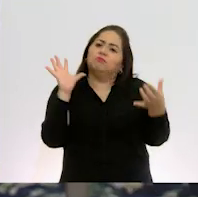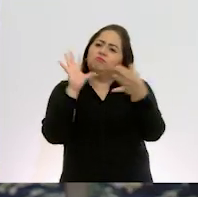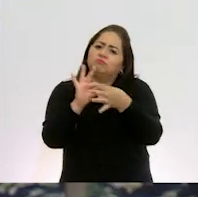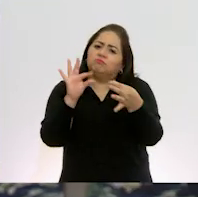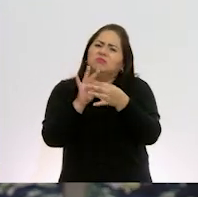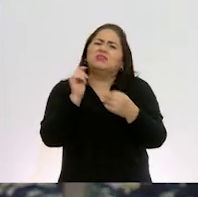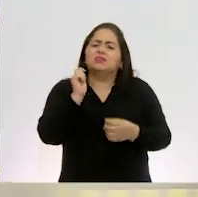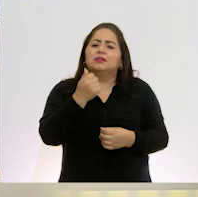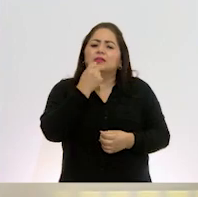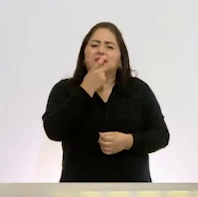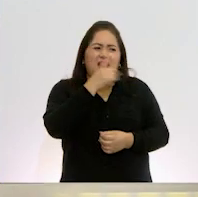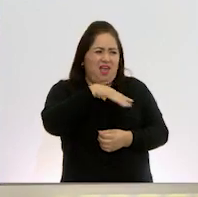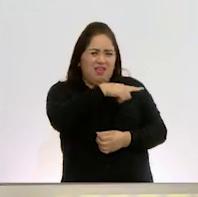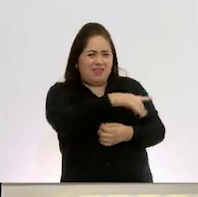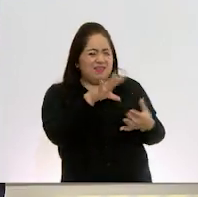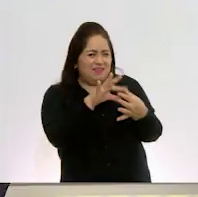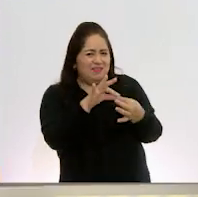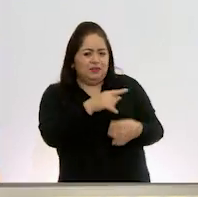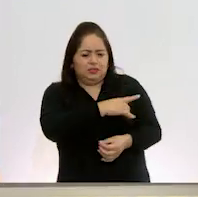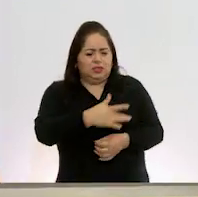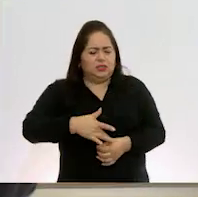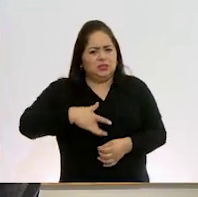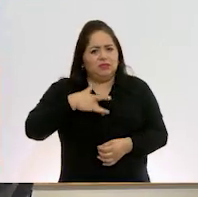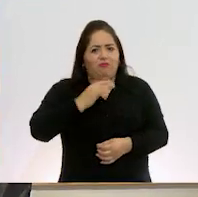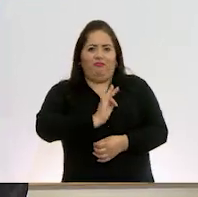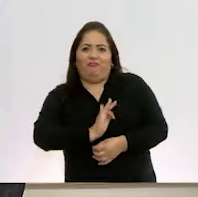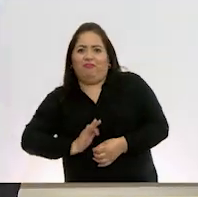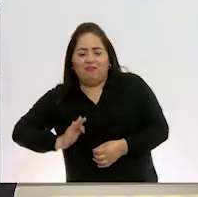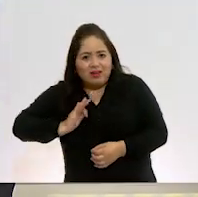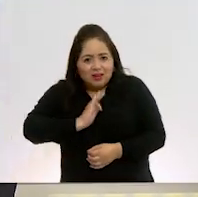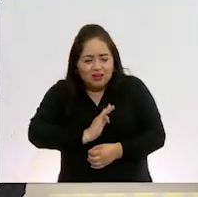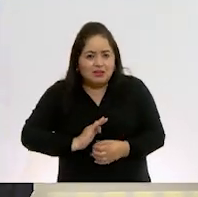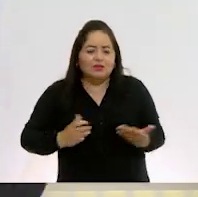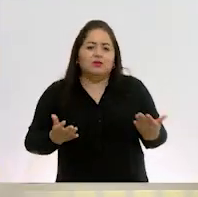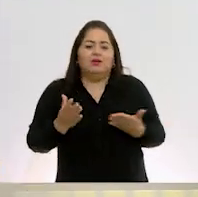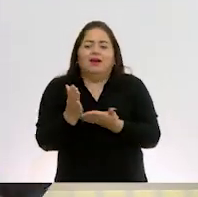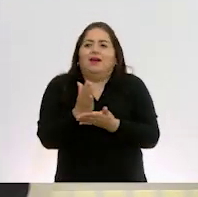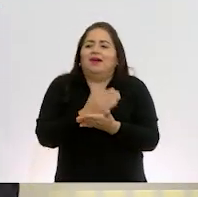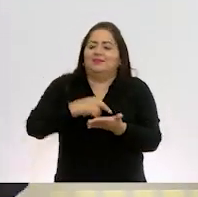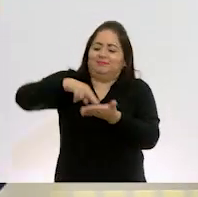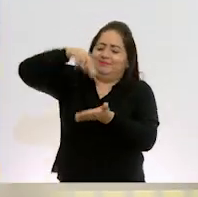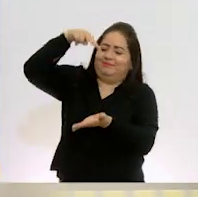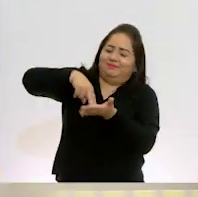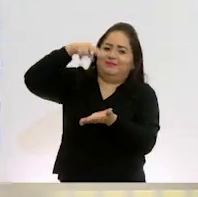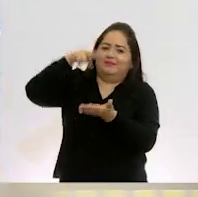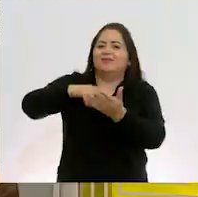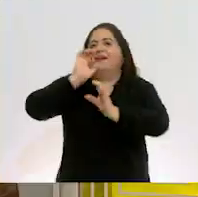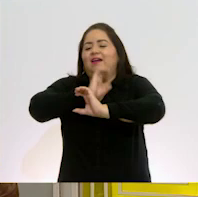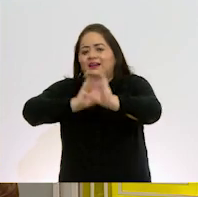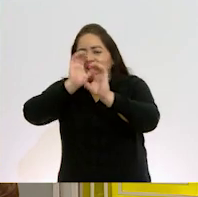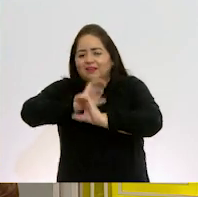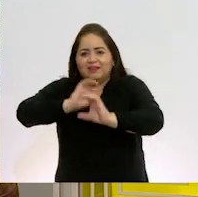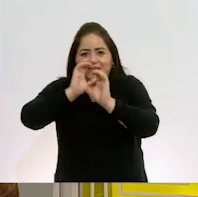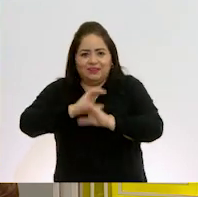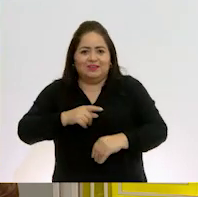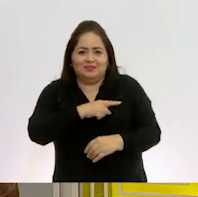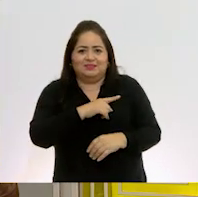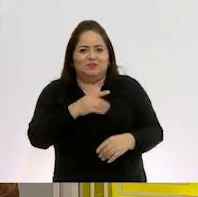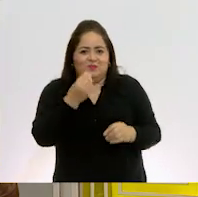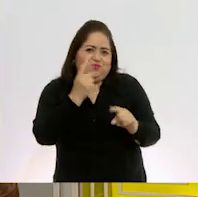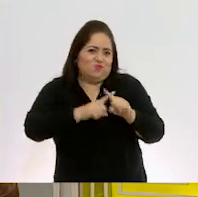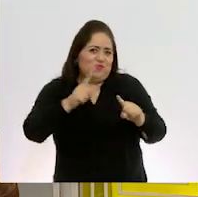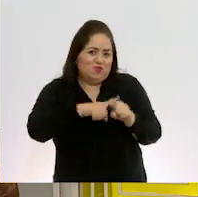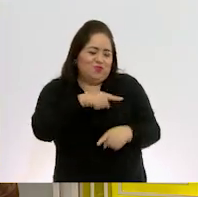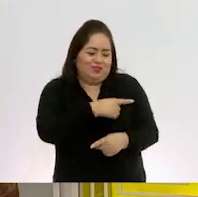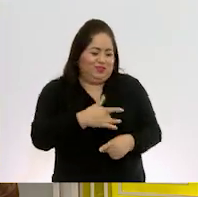la parte donde dijiste que te sentías muy feliz, muy con ganas de saltar, de cantar, de brincar y experimentaste